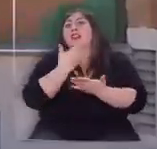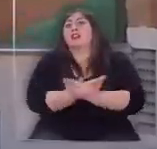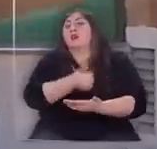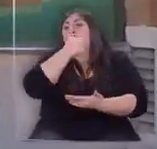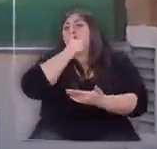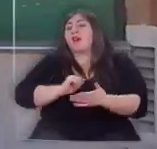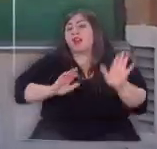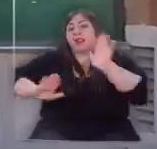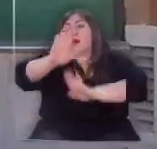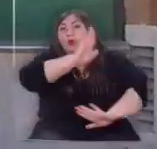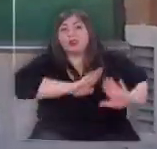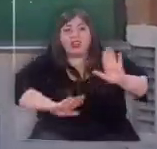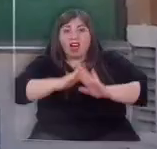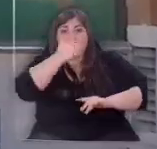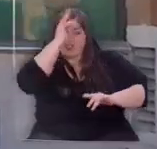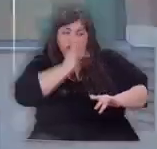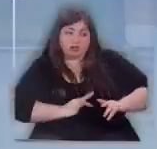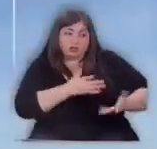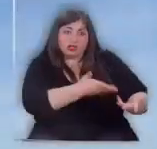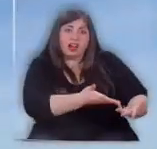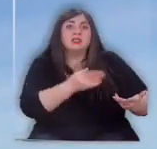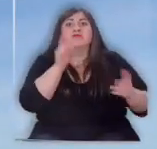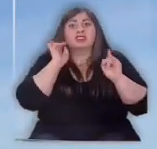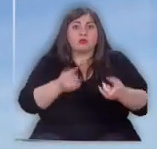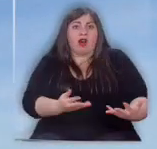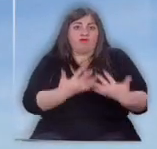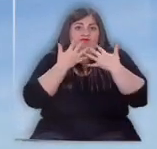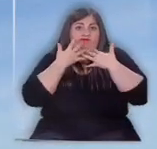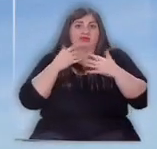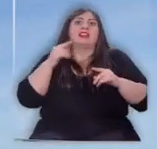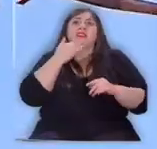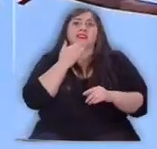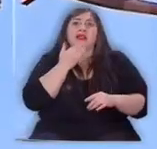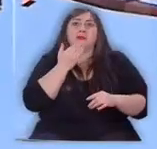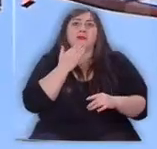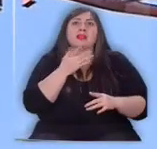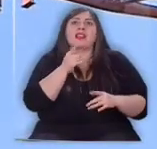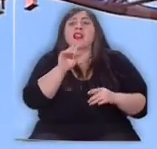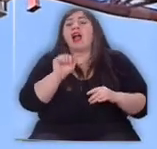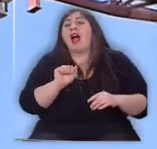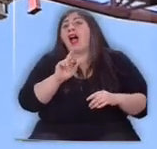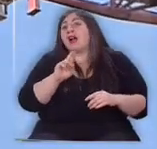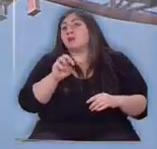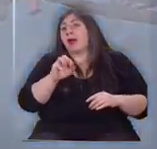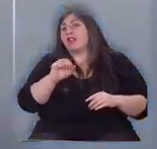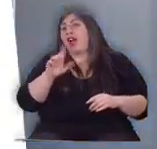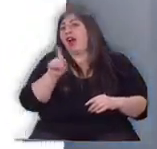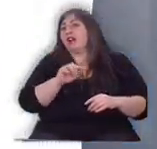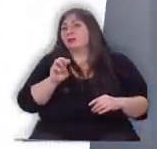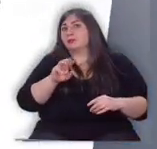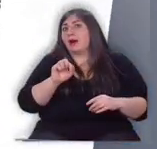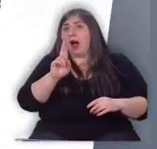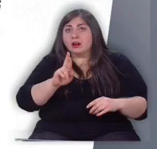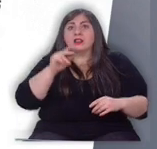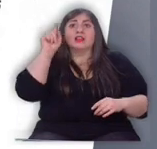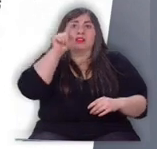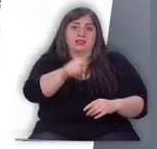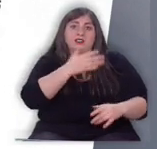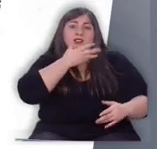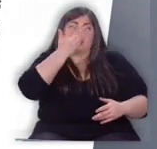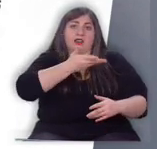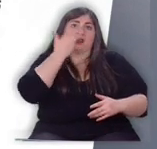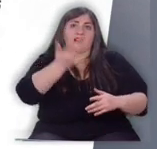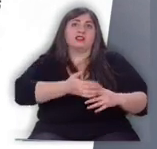pacientes con la enfermedad y un grupo de colaboradores de los astilleros de la Armada ASMAR, según confirmó la misma empresa estatal a través de